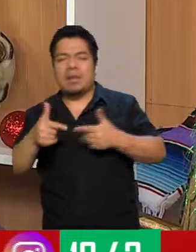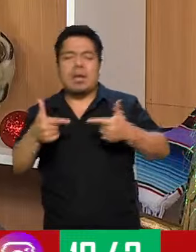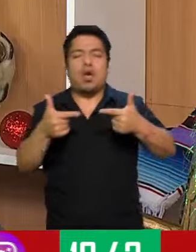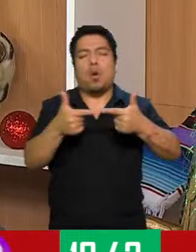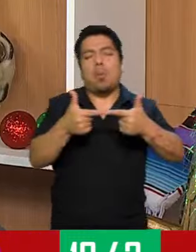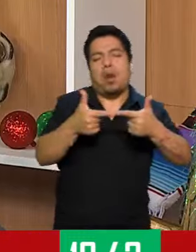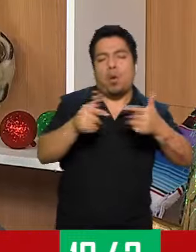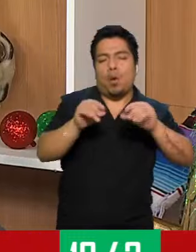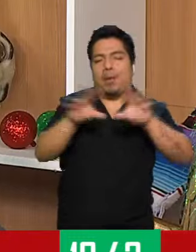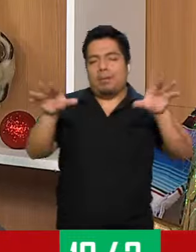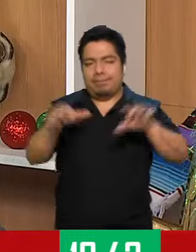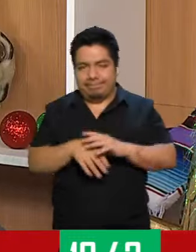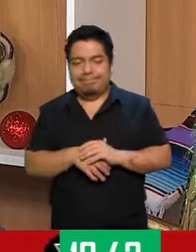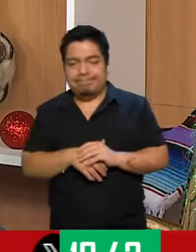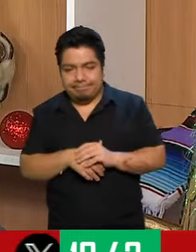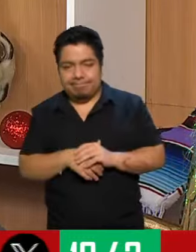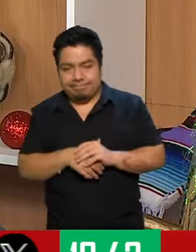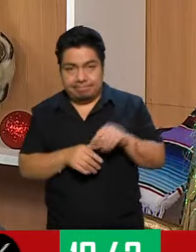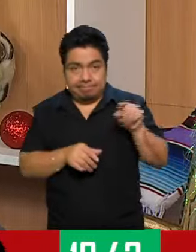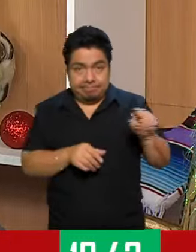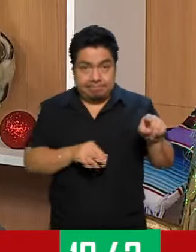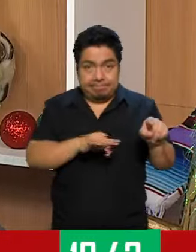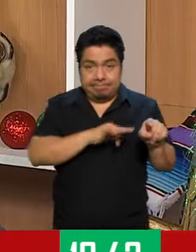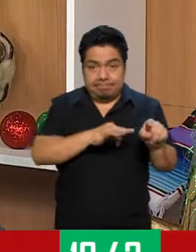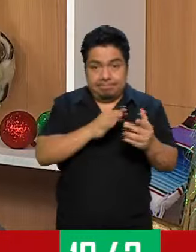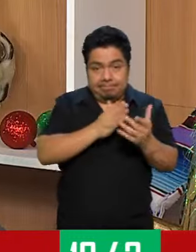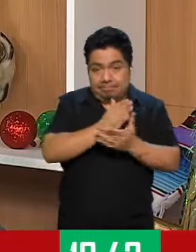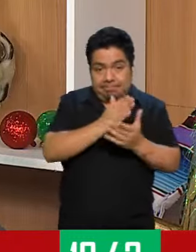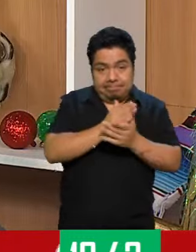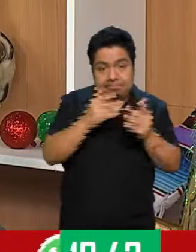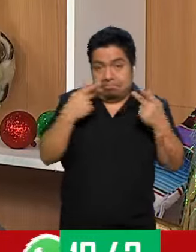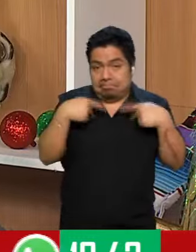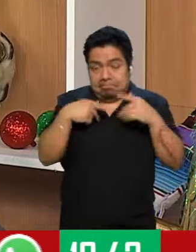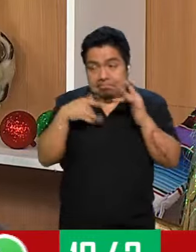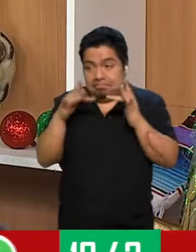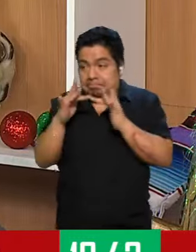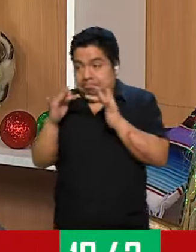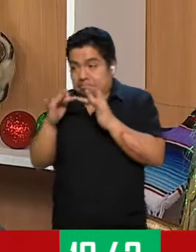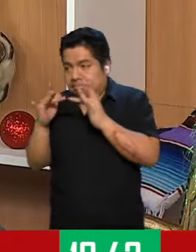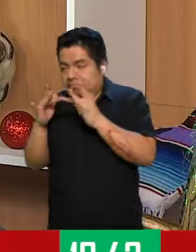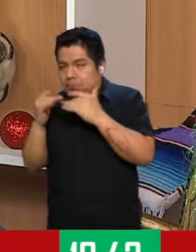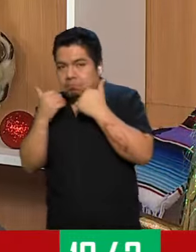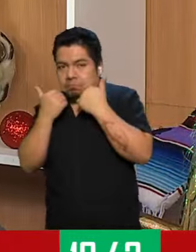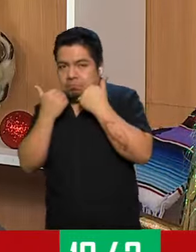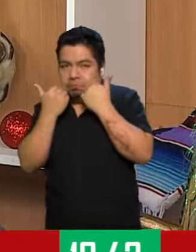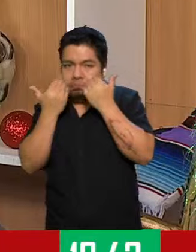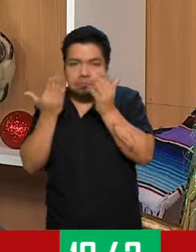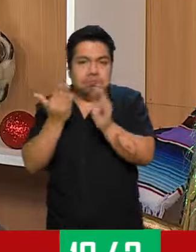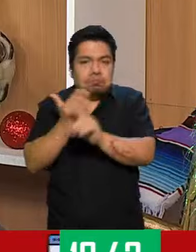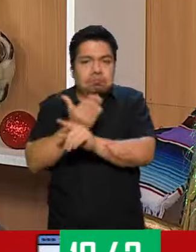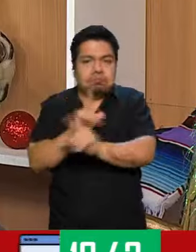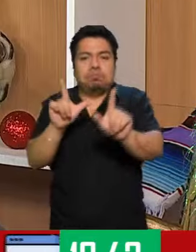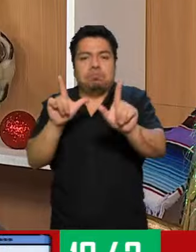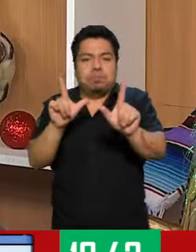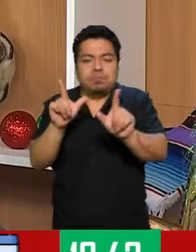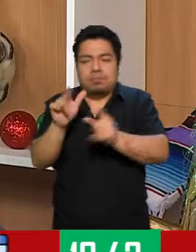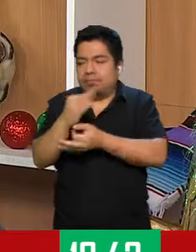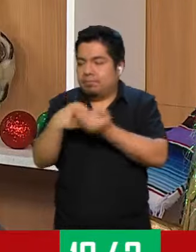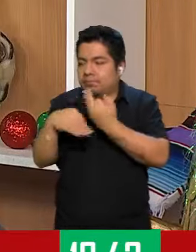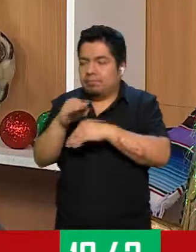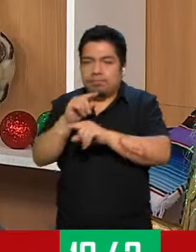de la transparencia. Y a través de ella puede cualquier persona preguntar lo que quiera. De